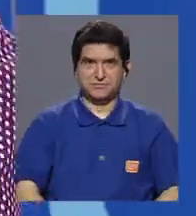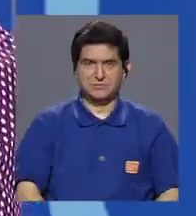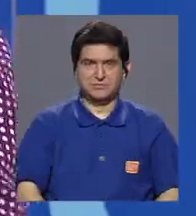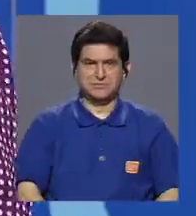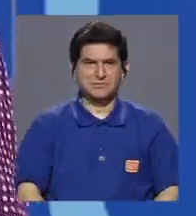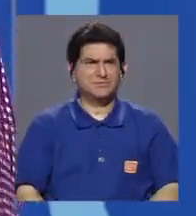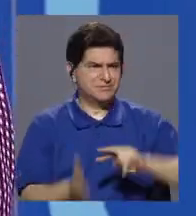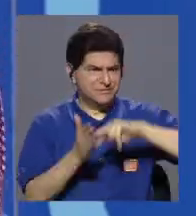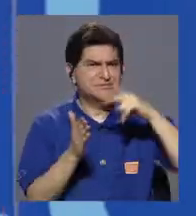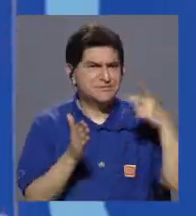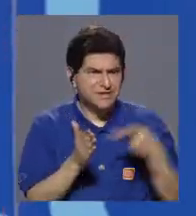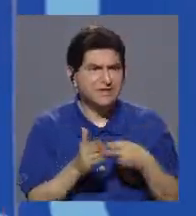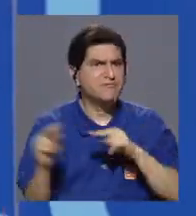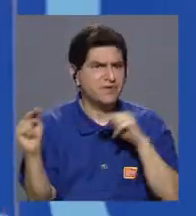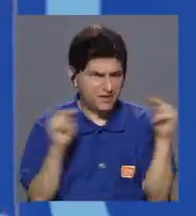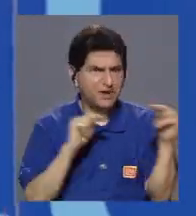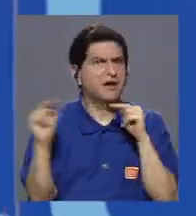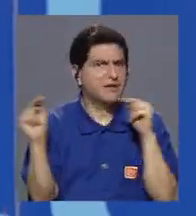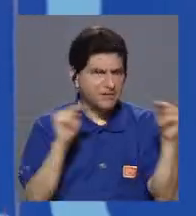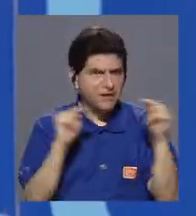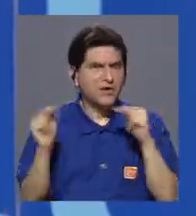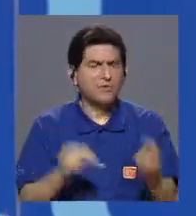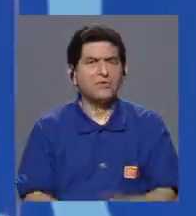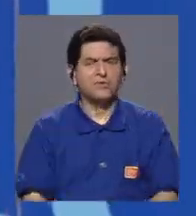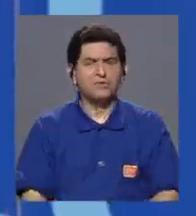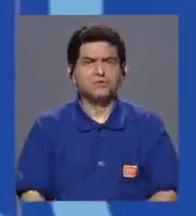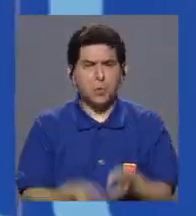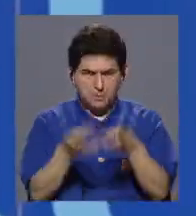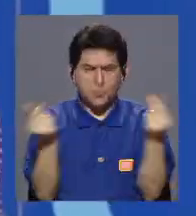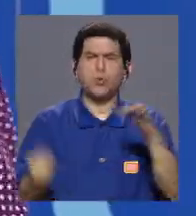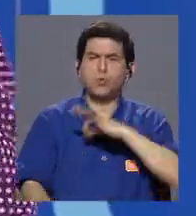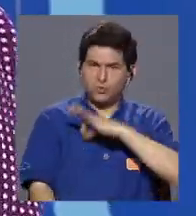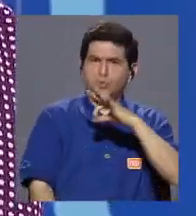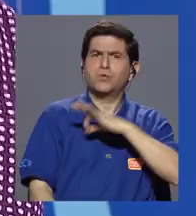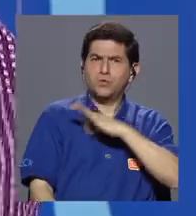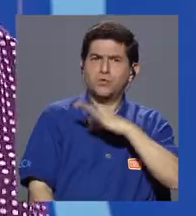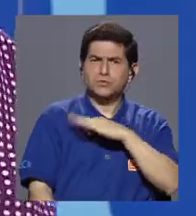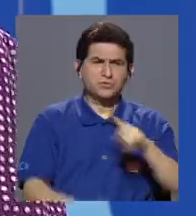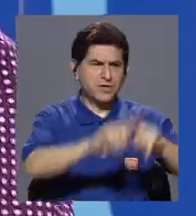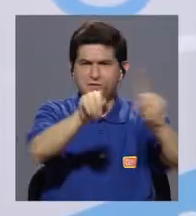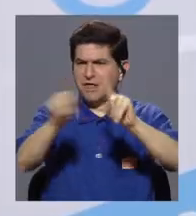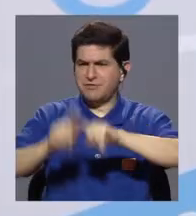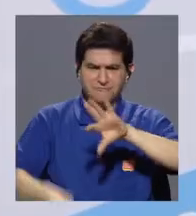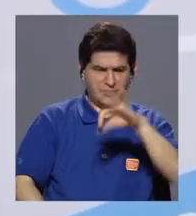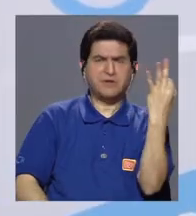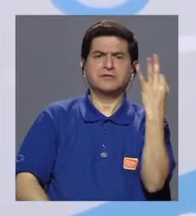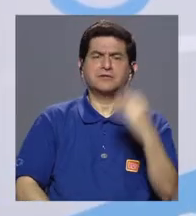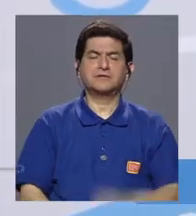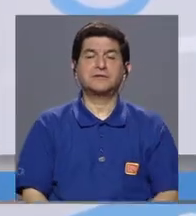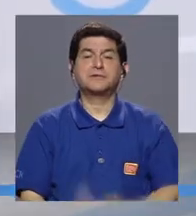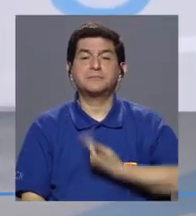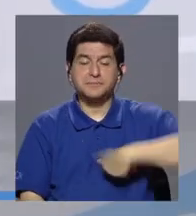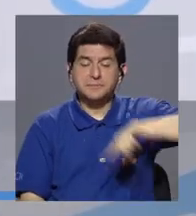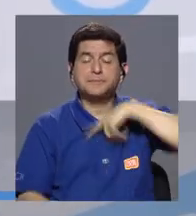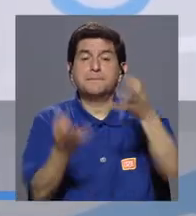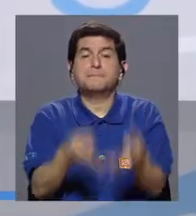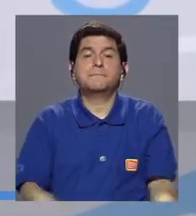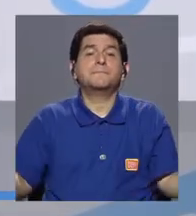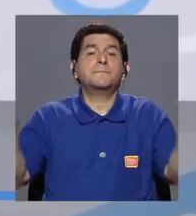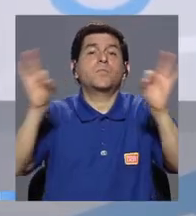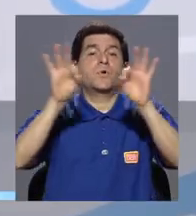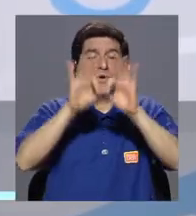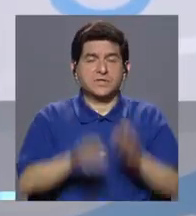estamos hablando de un negocio estamos hablando de algo que genera beneficio de muchas formas si para nosotros es muy importante